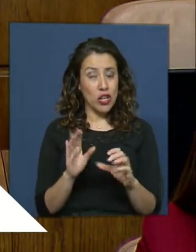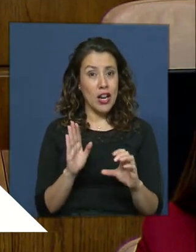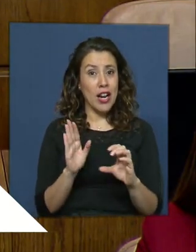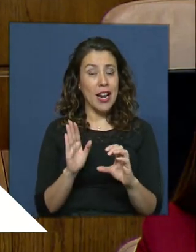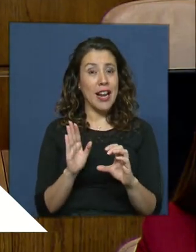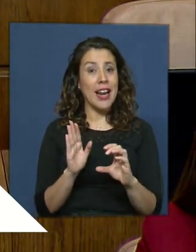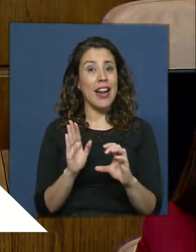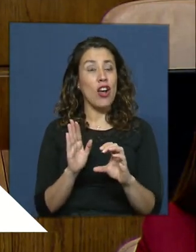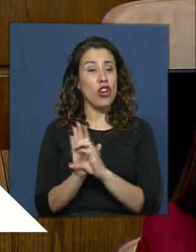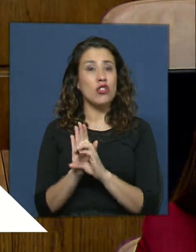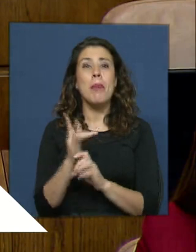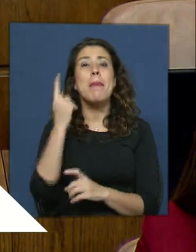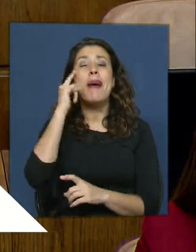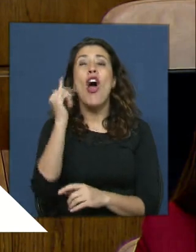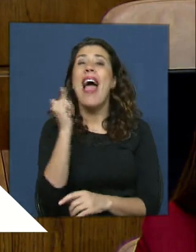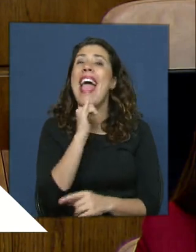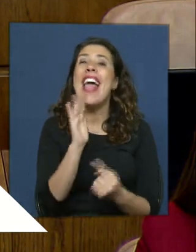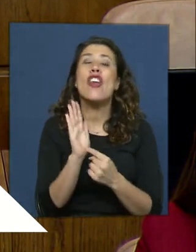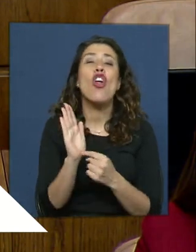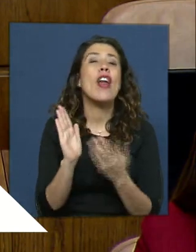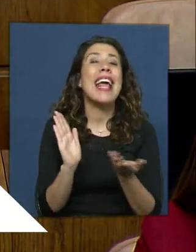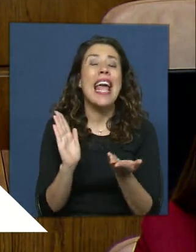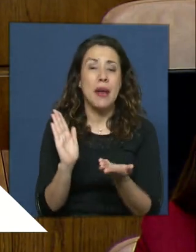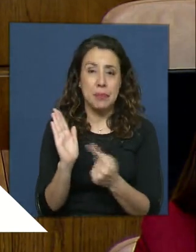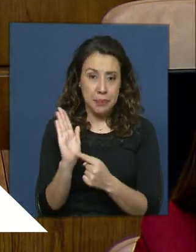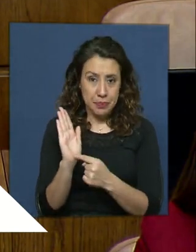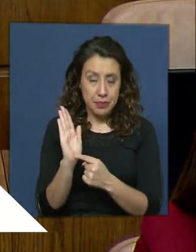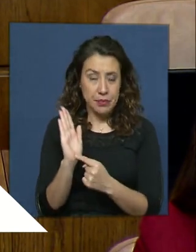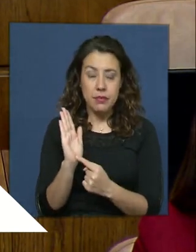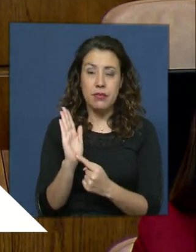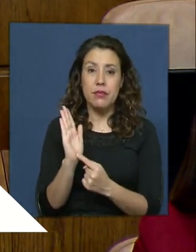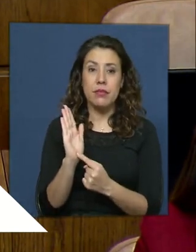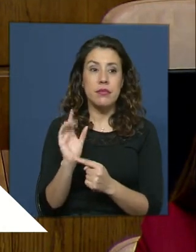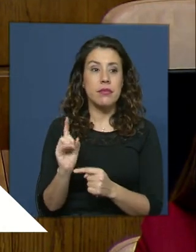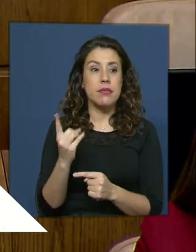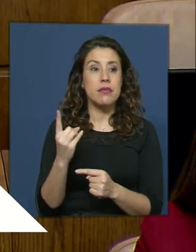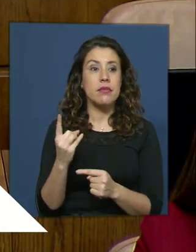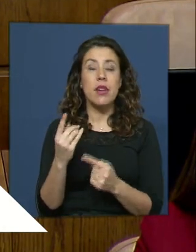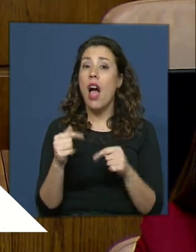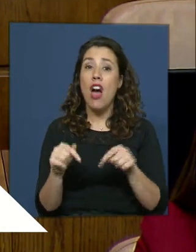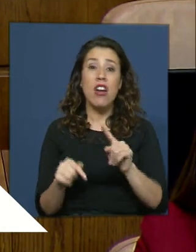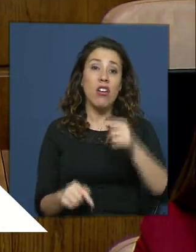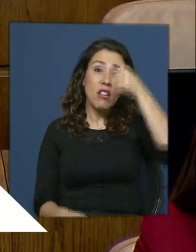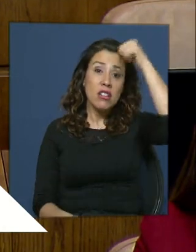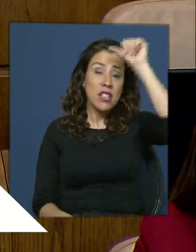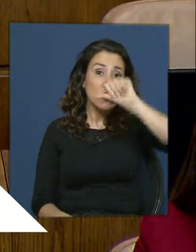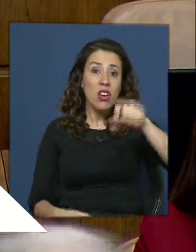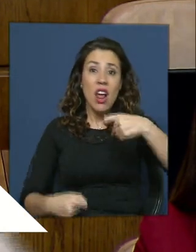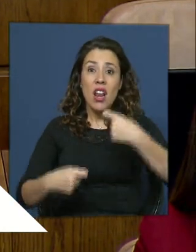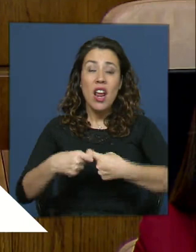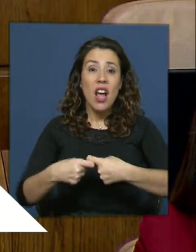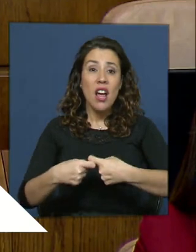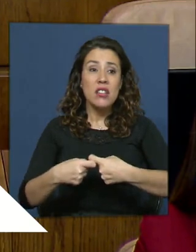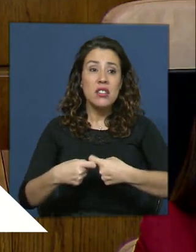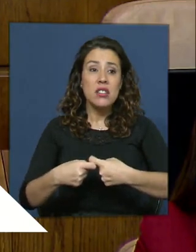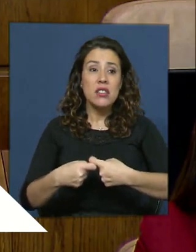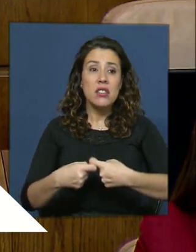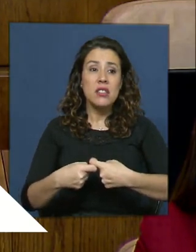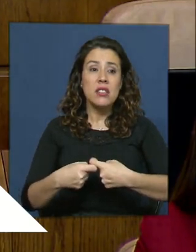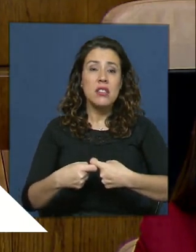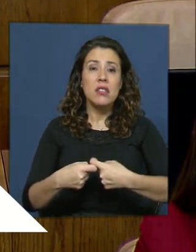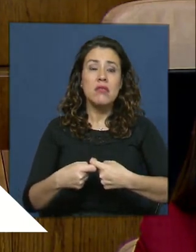Constitución. ¿Cuál es el error de esta propuesta de la Comisión de Constitución? Primero, que ya no se sanciona el negacionismo. Se le